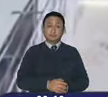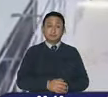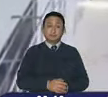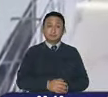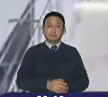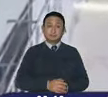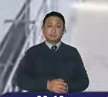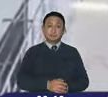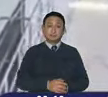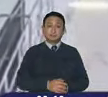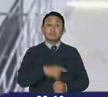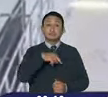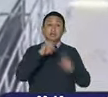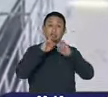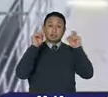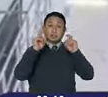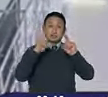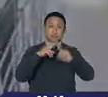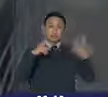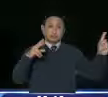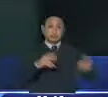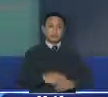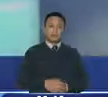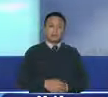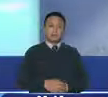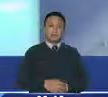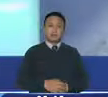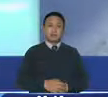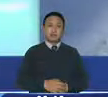Ella comenzó a gritar y escapó.